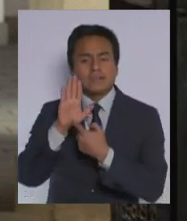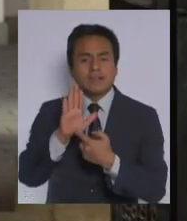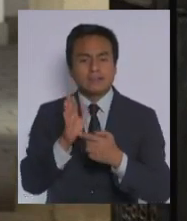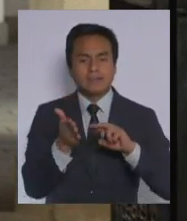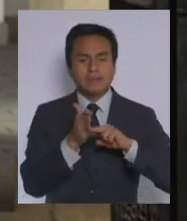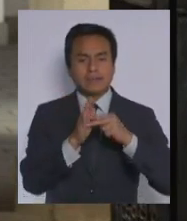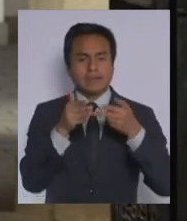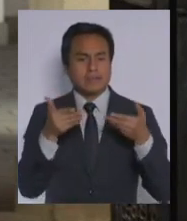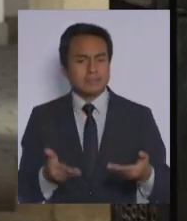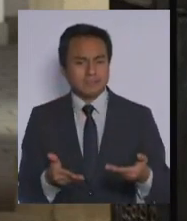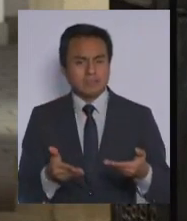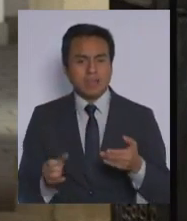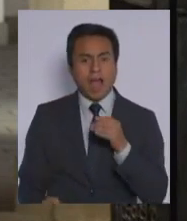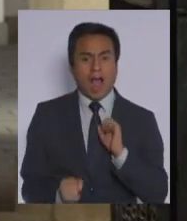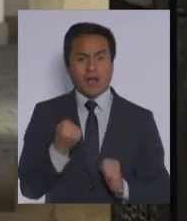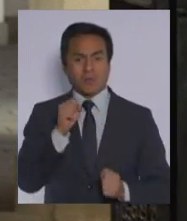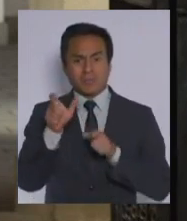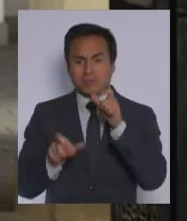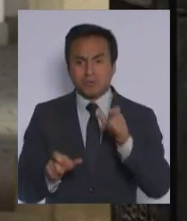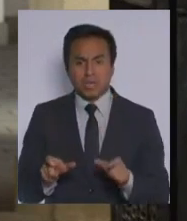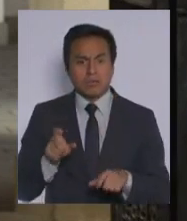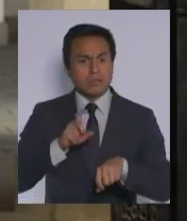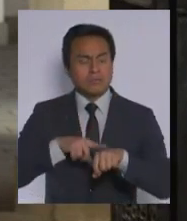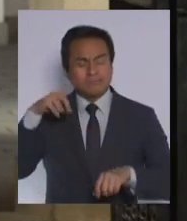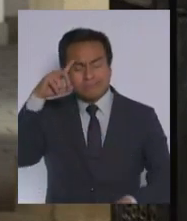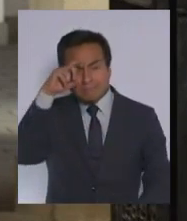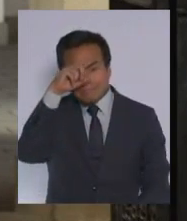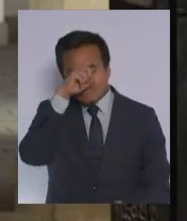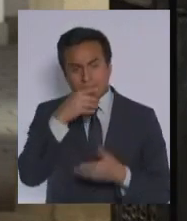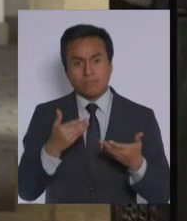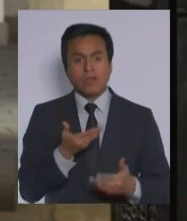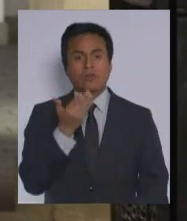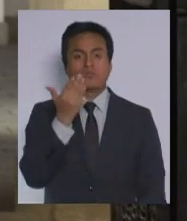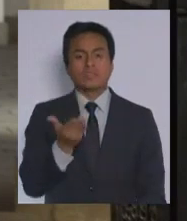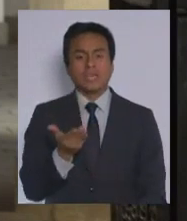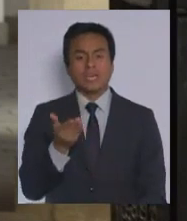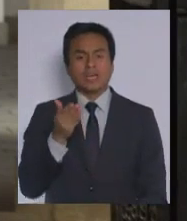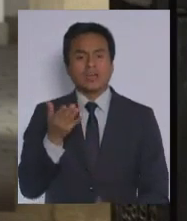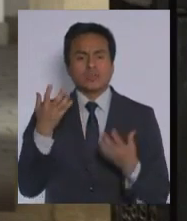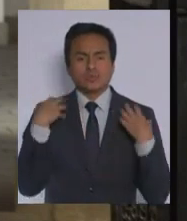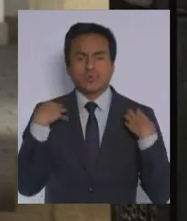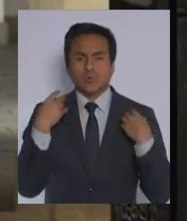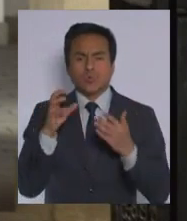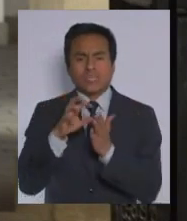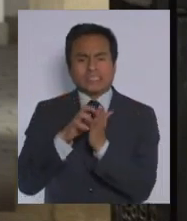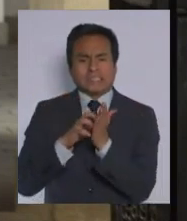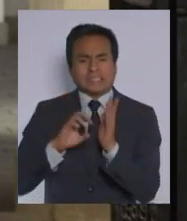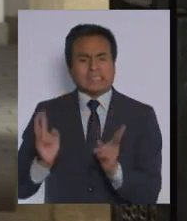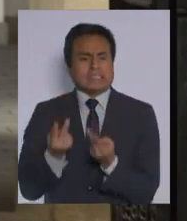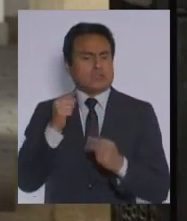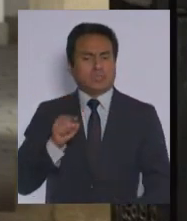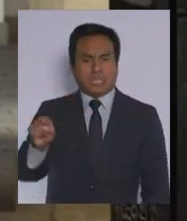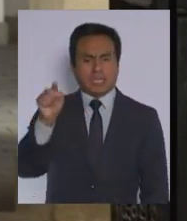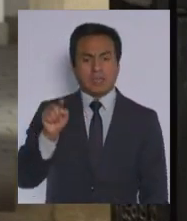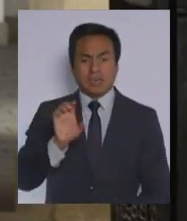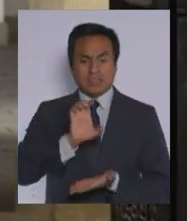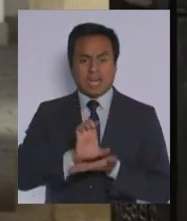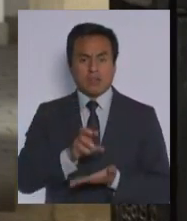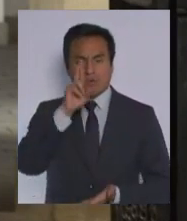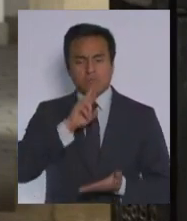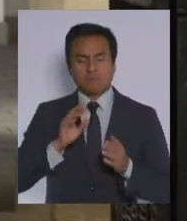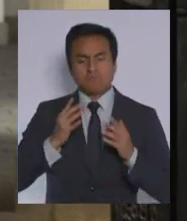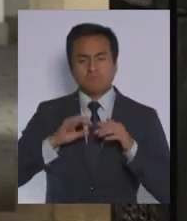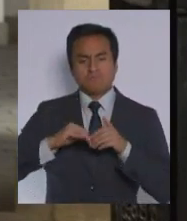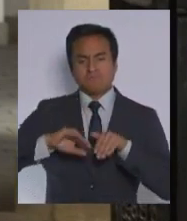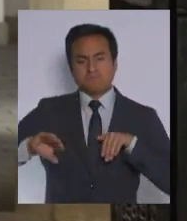crisis en angustias en momentos duros usted rasque pse con sus propias uñas el estado no tiene un rol